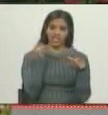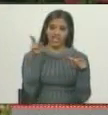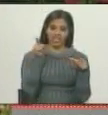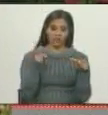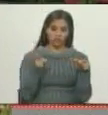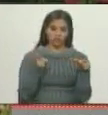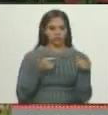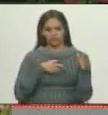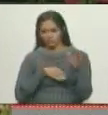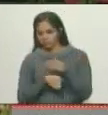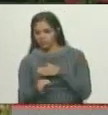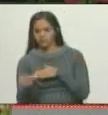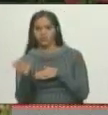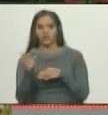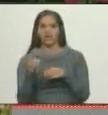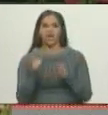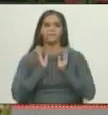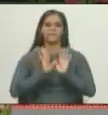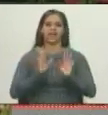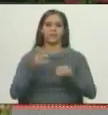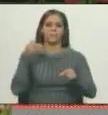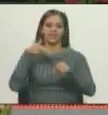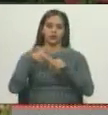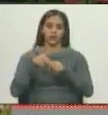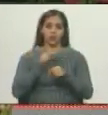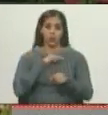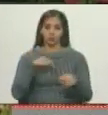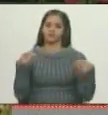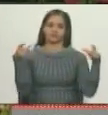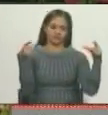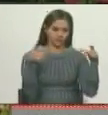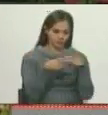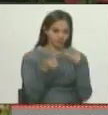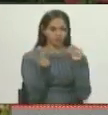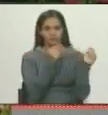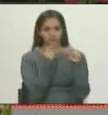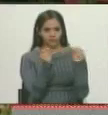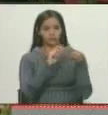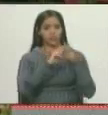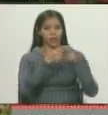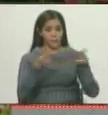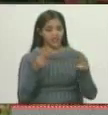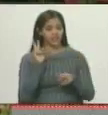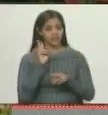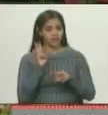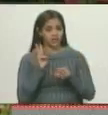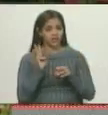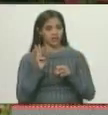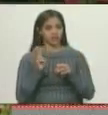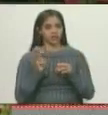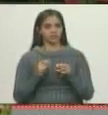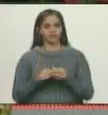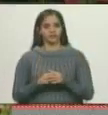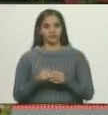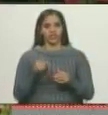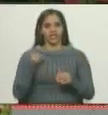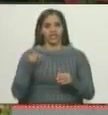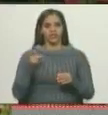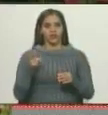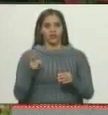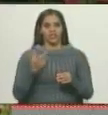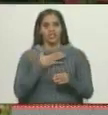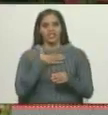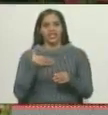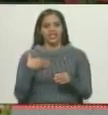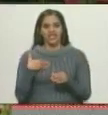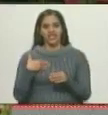iban para el paro petrolero. Mientras nosotros nos reuníamos y discutíamos por la paz del país, ellos querían con